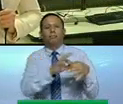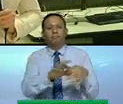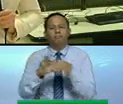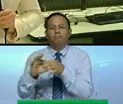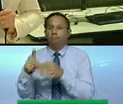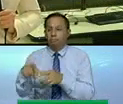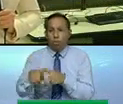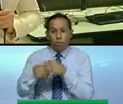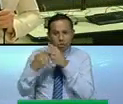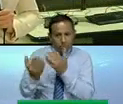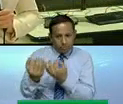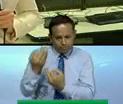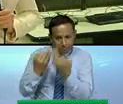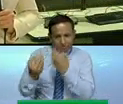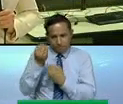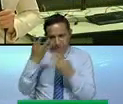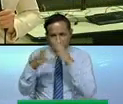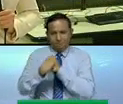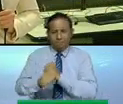noches.